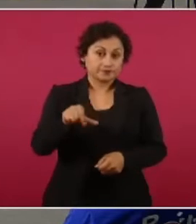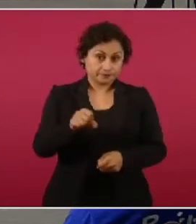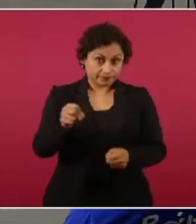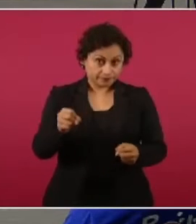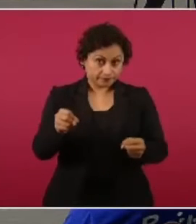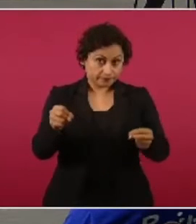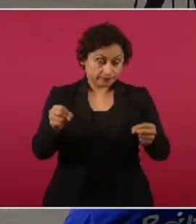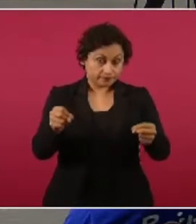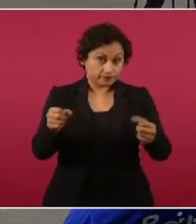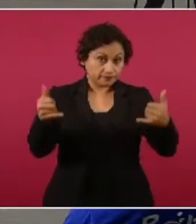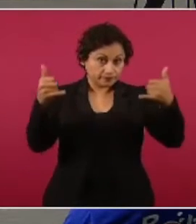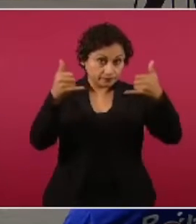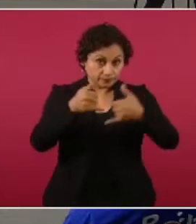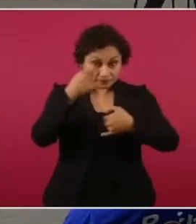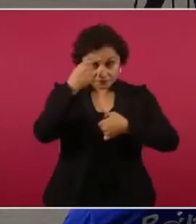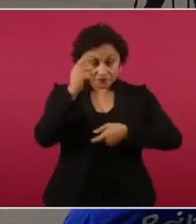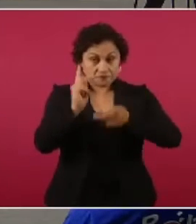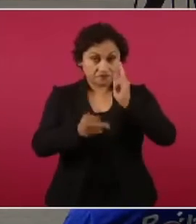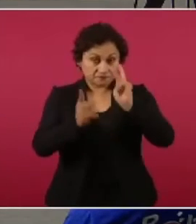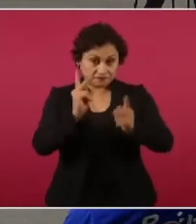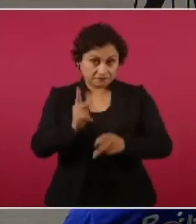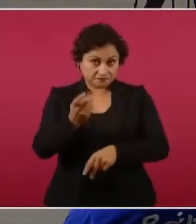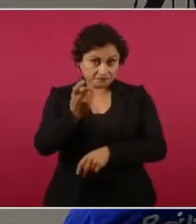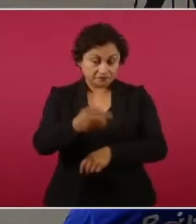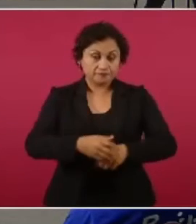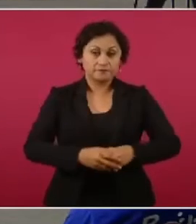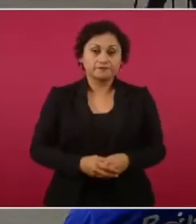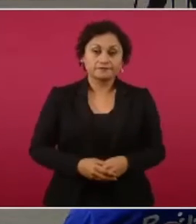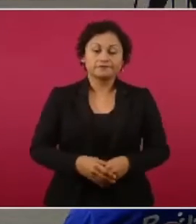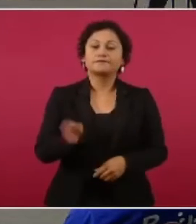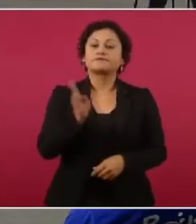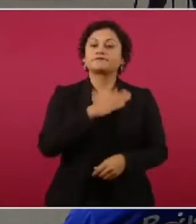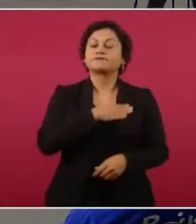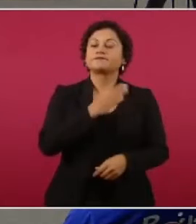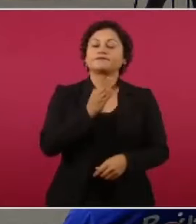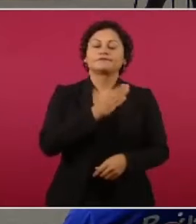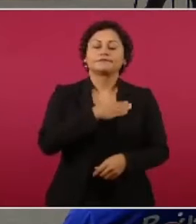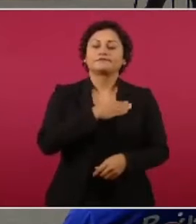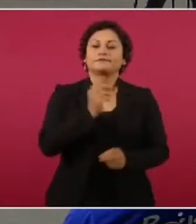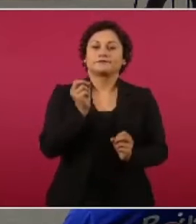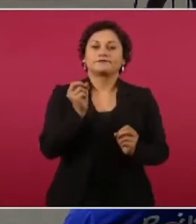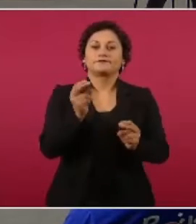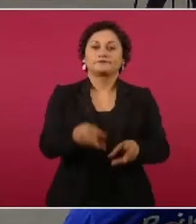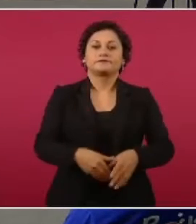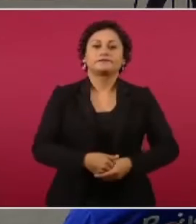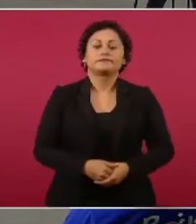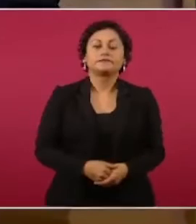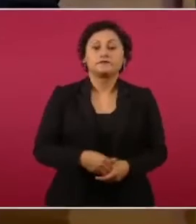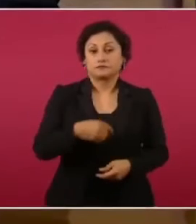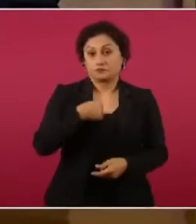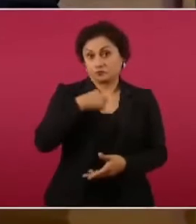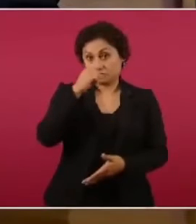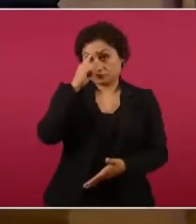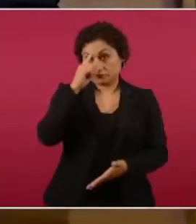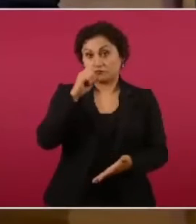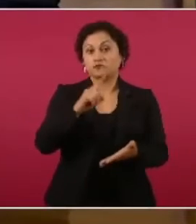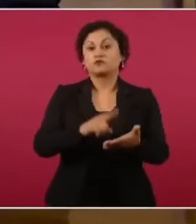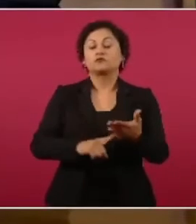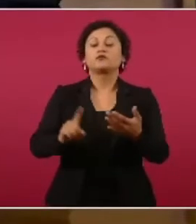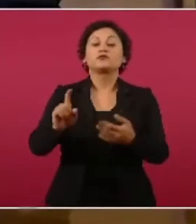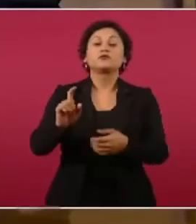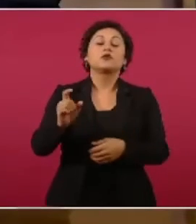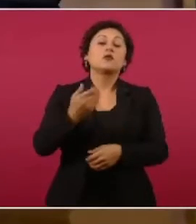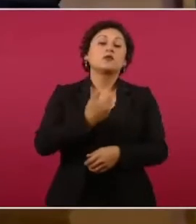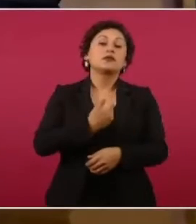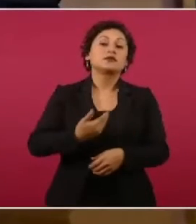conversar. para Bueno. que podamos conversar. bueno. Yo creo que el presidente Bolsonaro